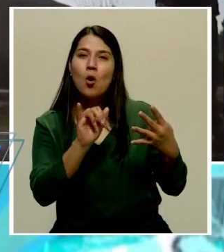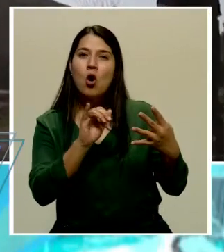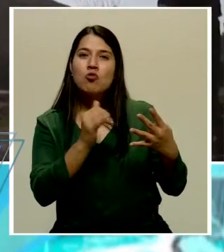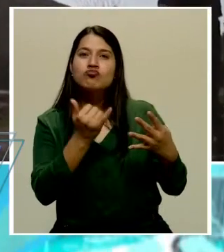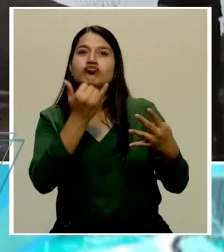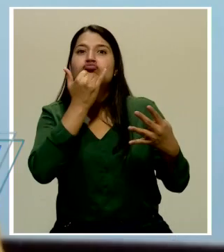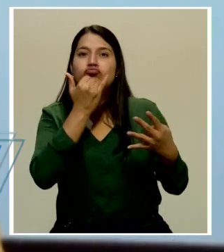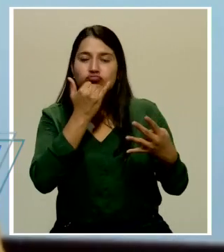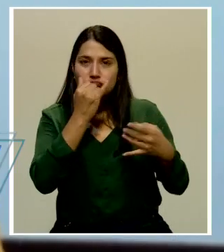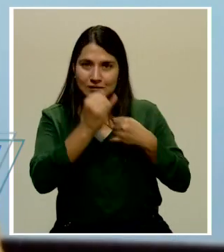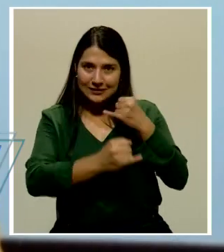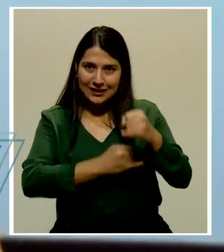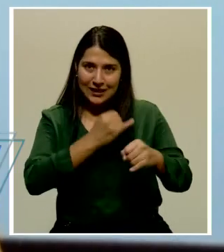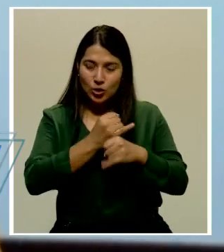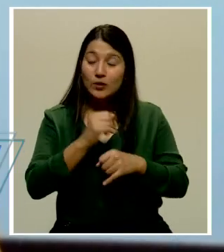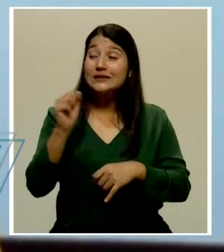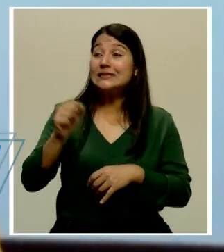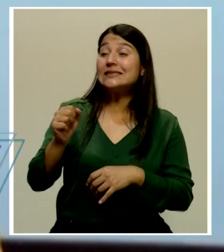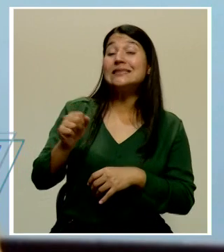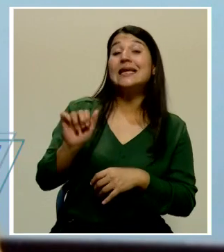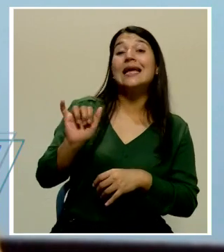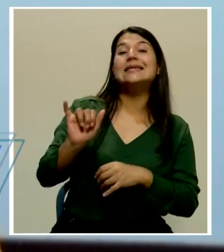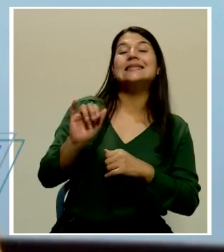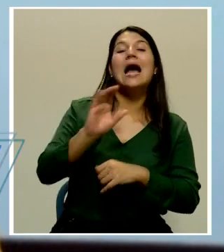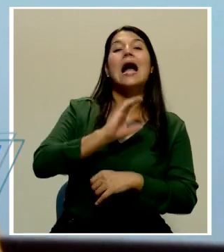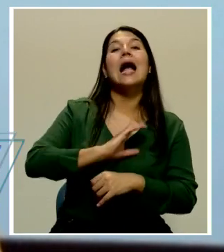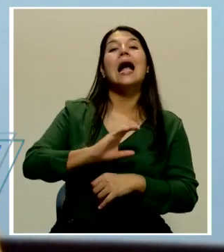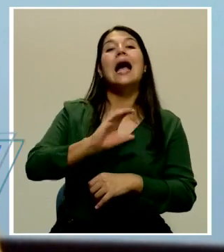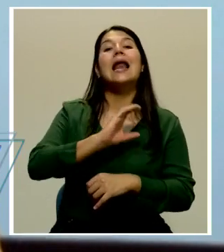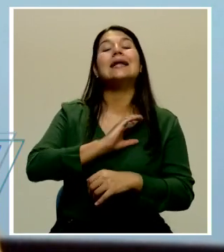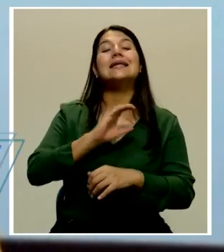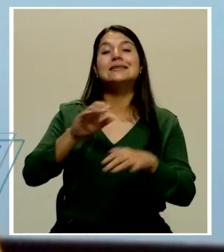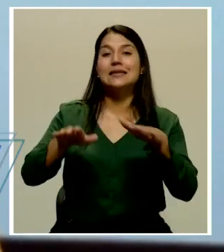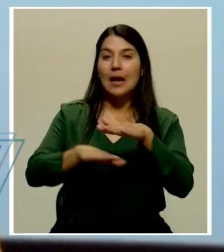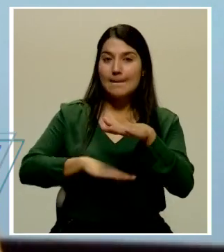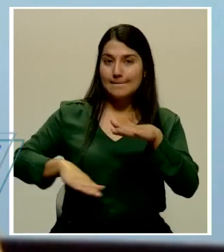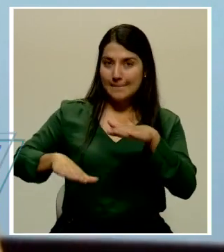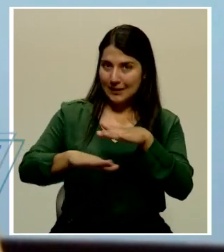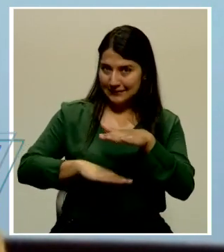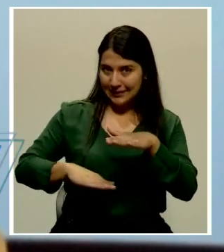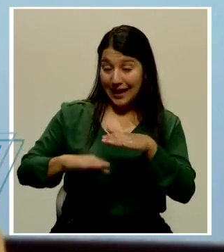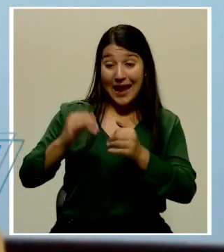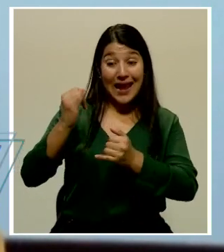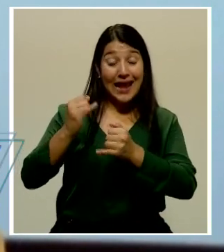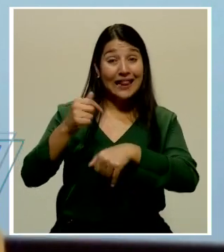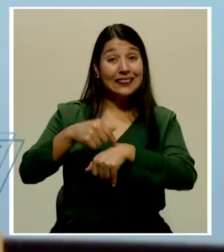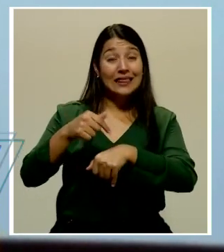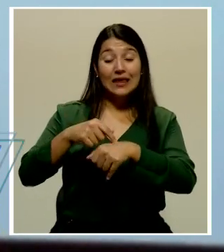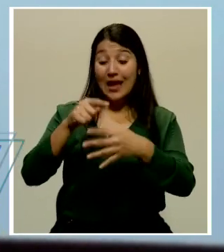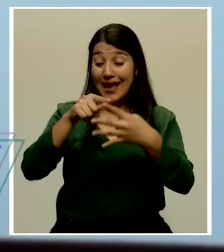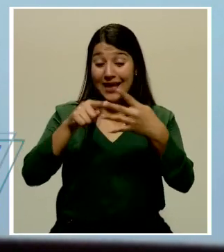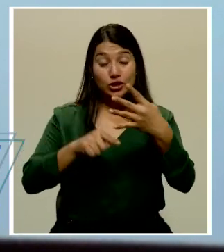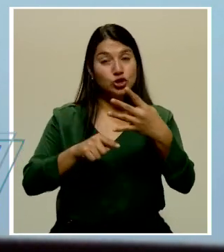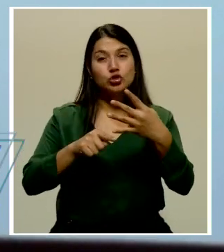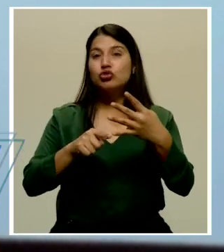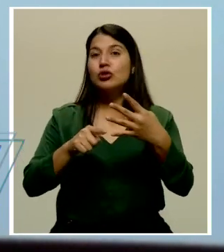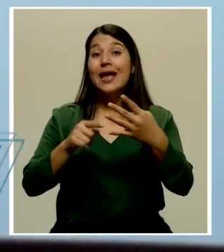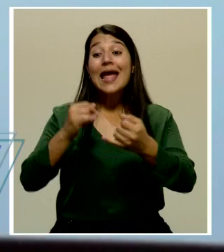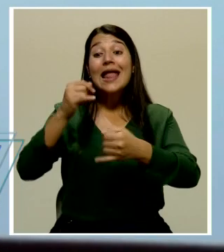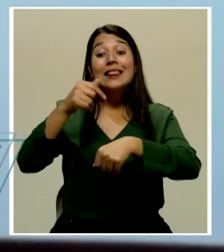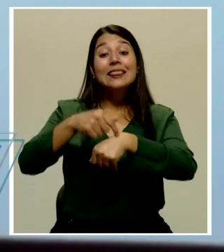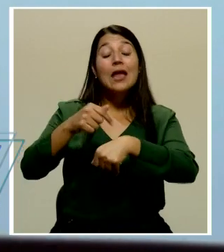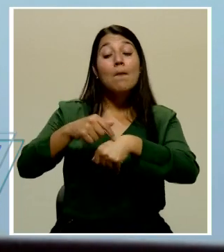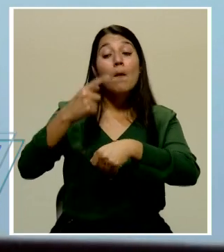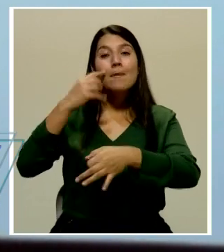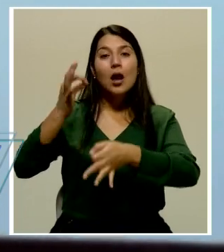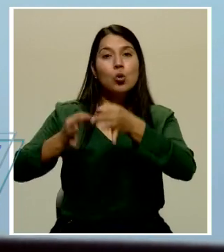las características básicas del derecho penal internacional, la imprescriptibilidad de esos 4 crímenes o esos 4